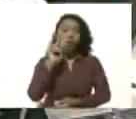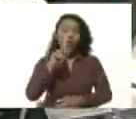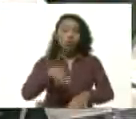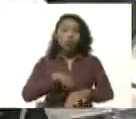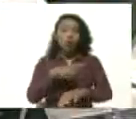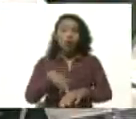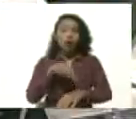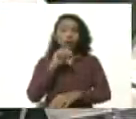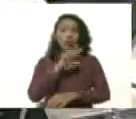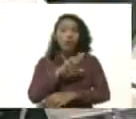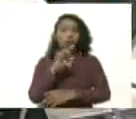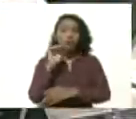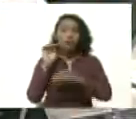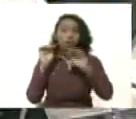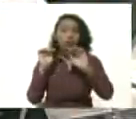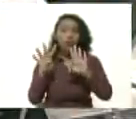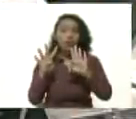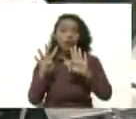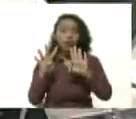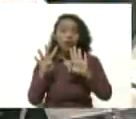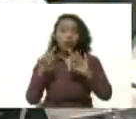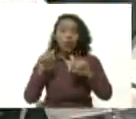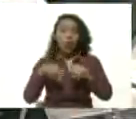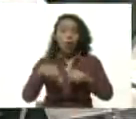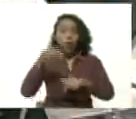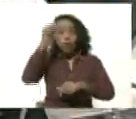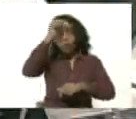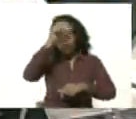2:39. Hoy domingo, ¿vale?